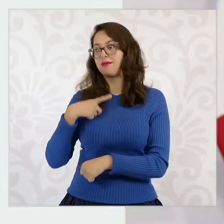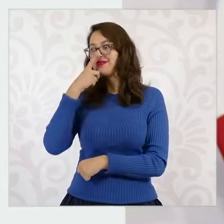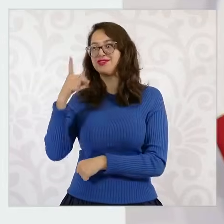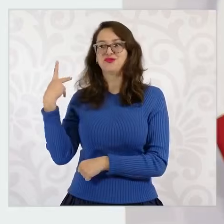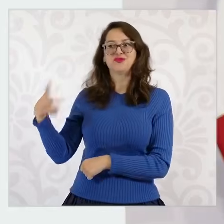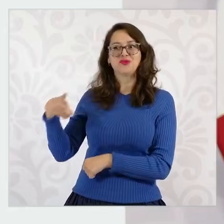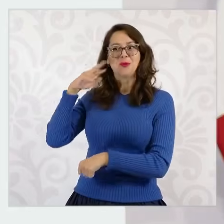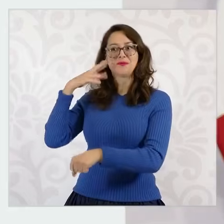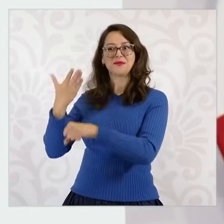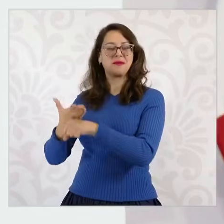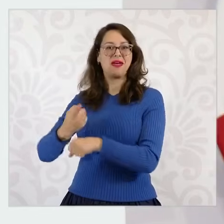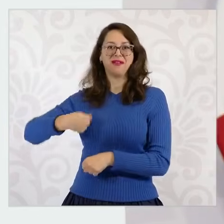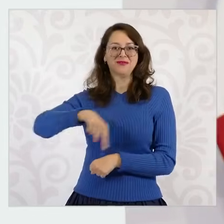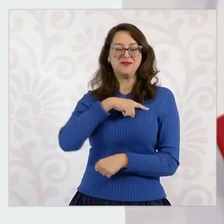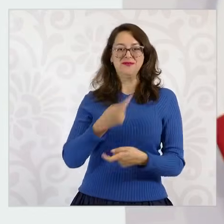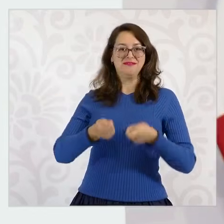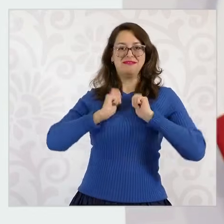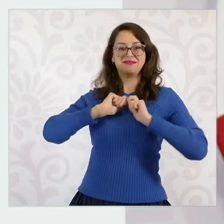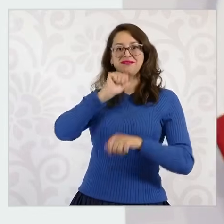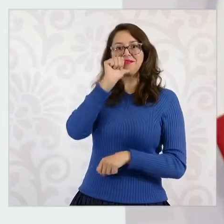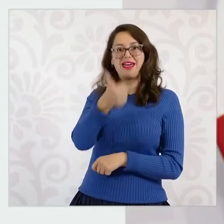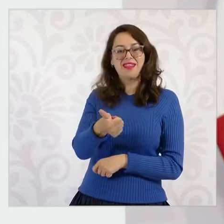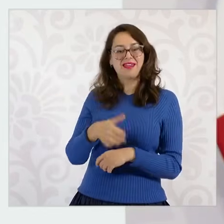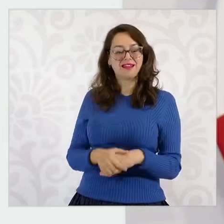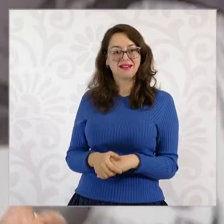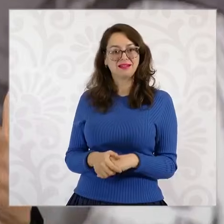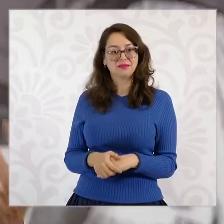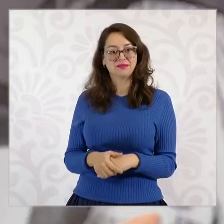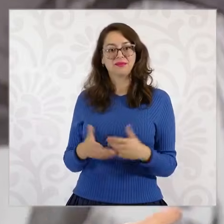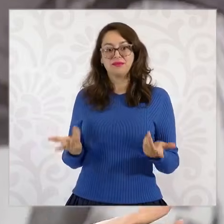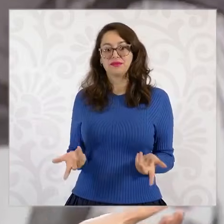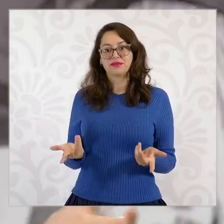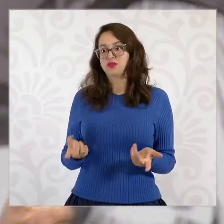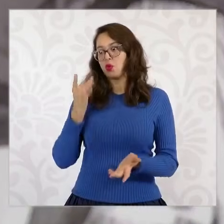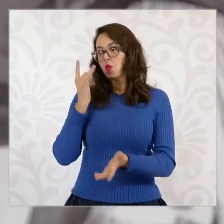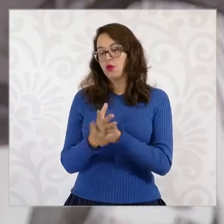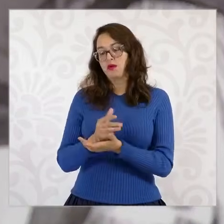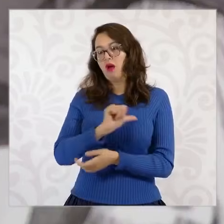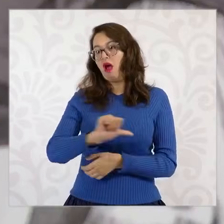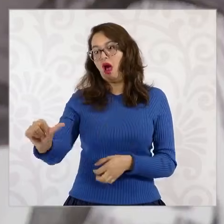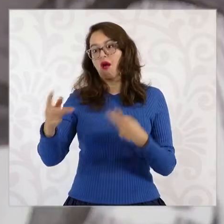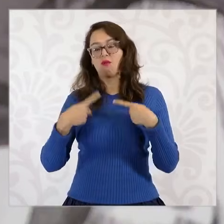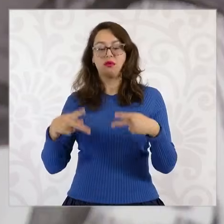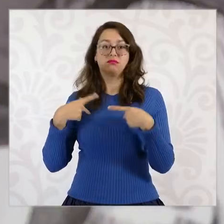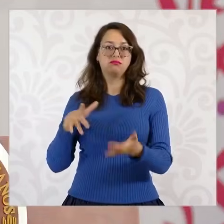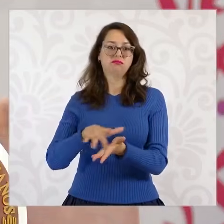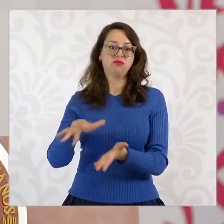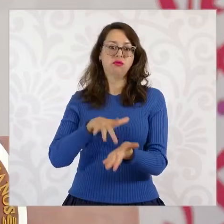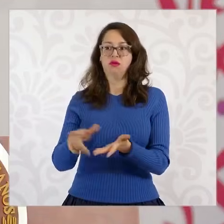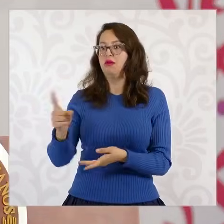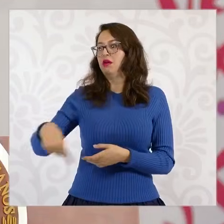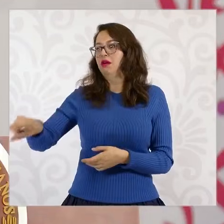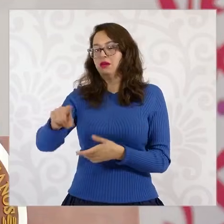corresponde a nosotros y nosotros lo que hacemos pues es apoyar a la gente por si se quedaron varados en un